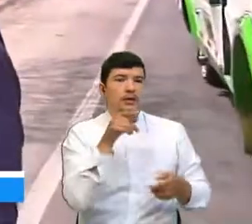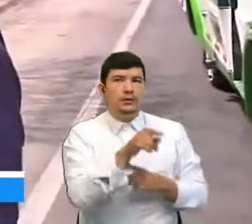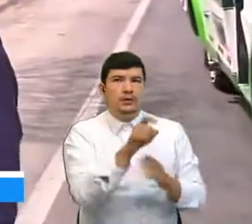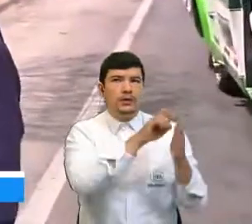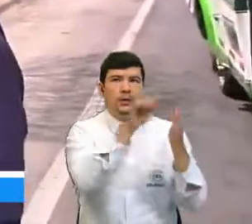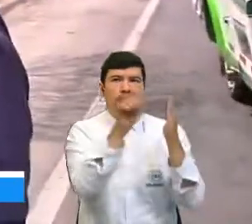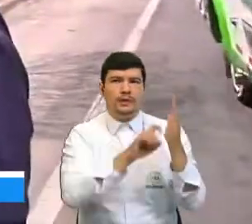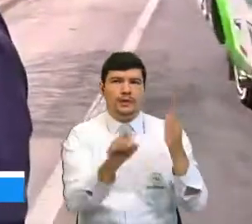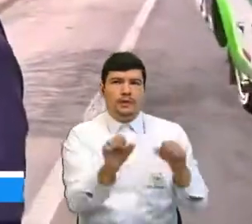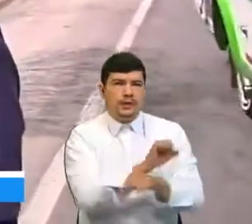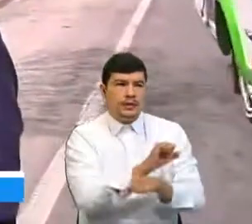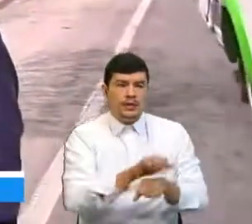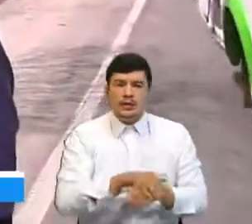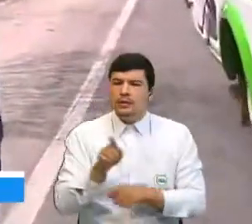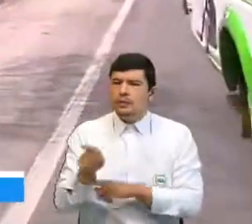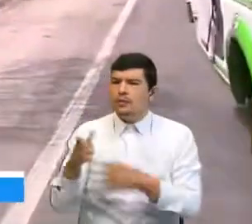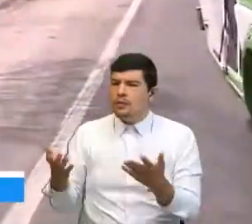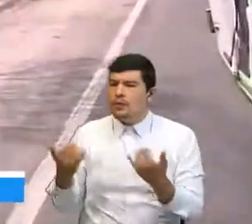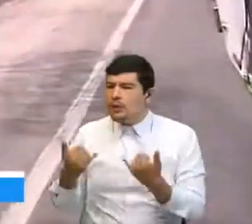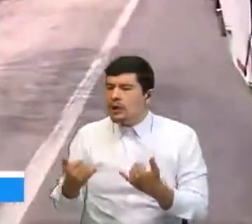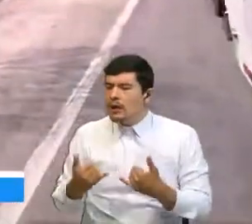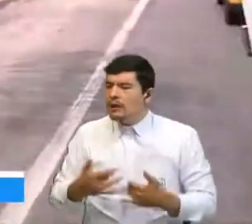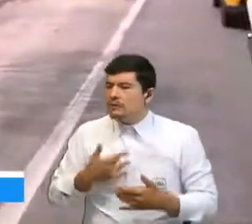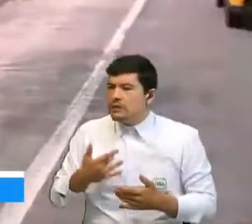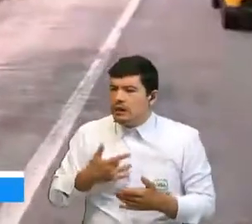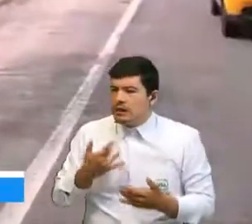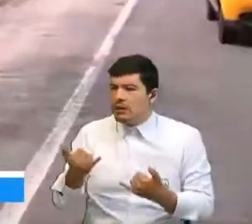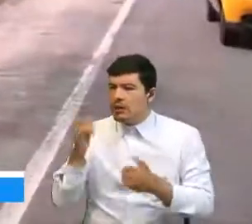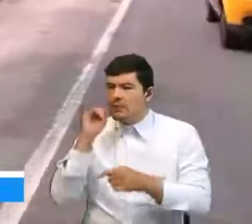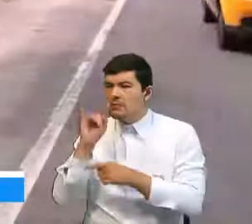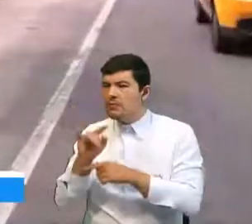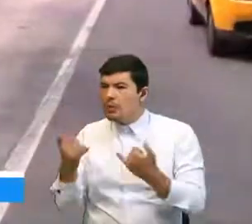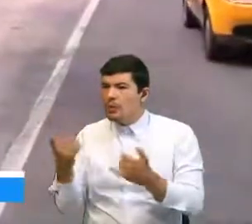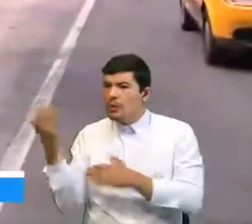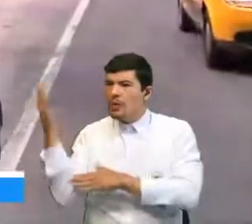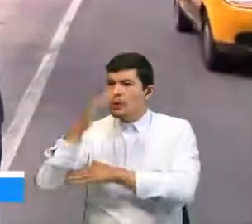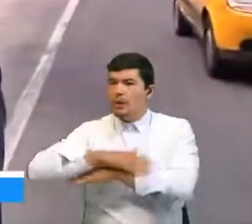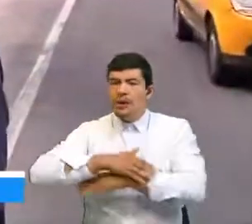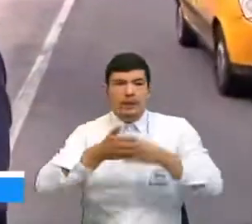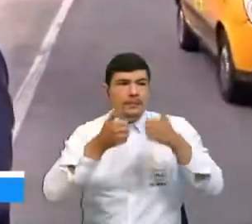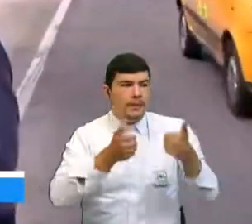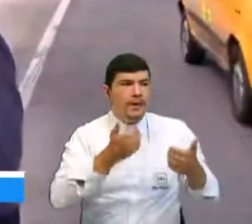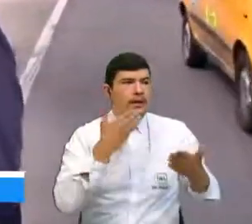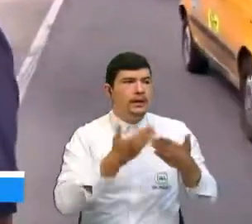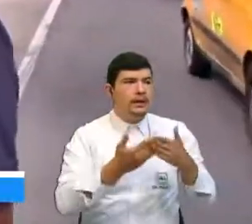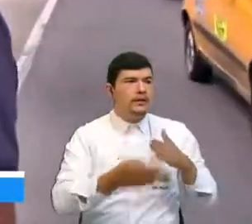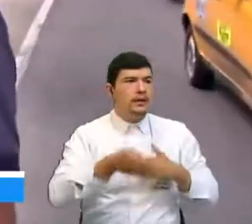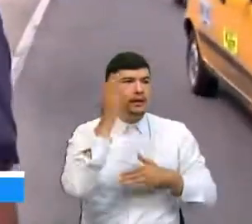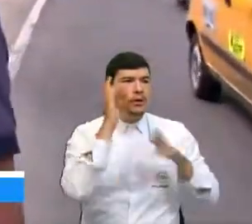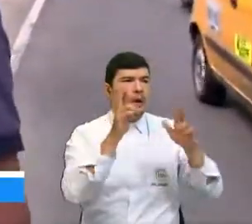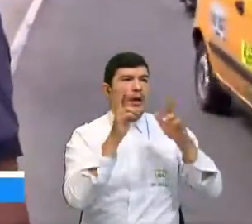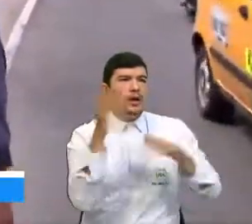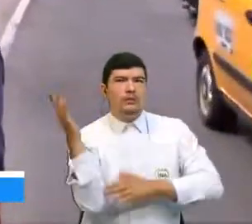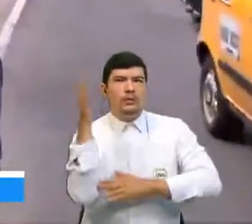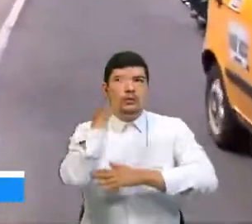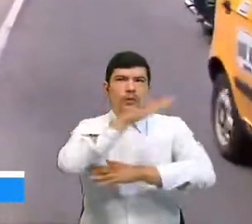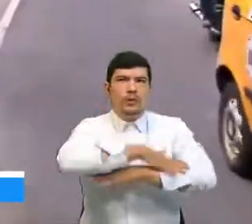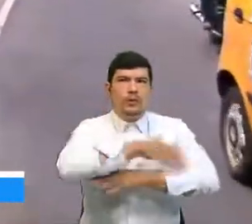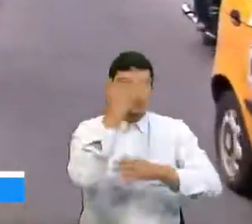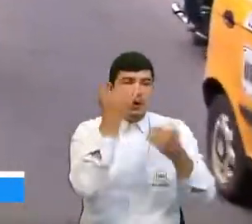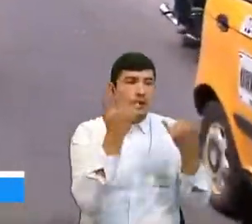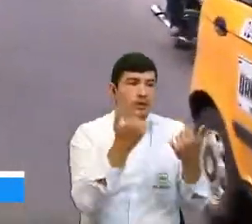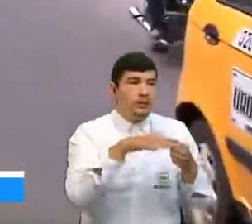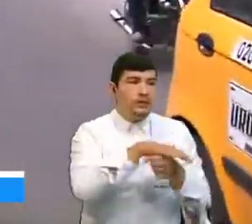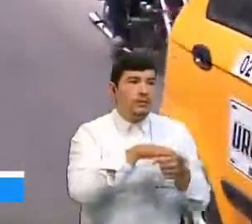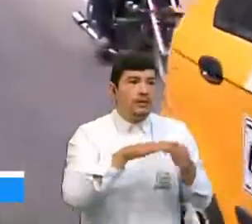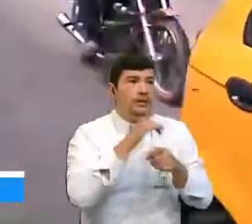carro y todo. ¿Cómo le parece, cómo le ha parecido la seguridad en eso hoy? Bien, gracias a Dios. Que así sea todo el día, porque usted está duro.